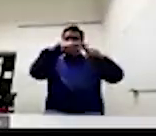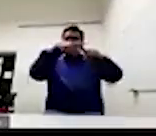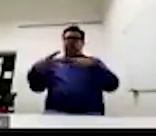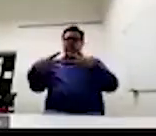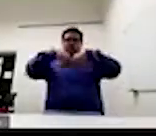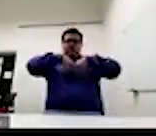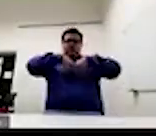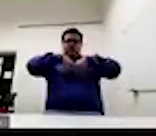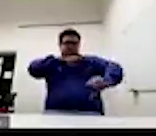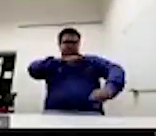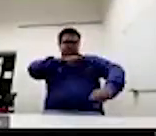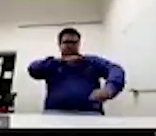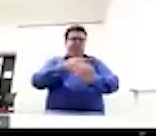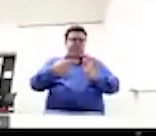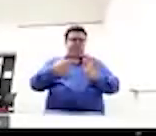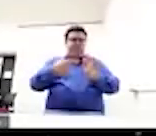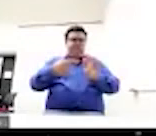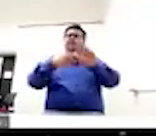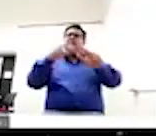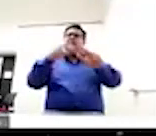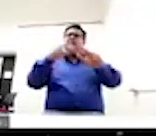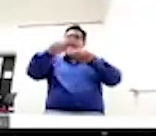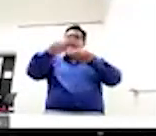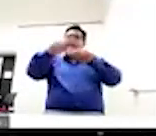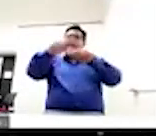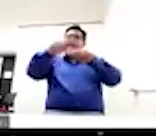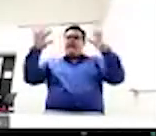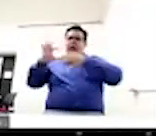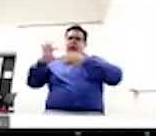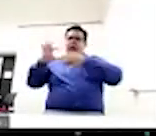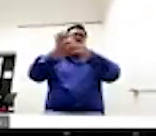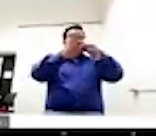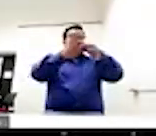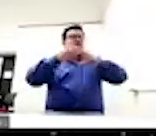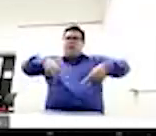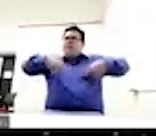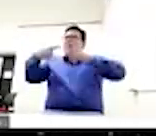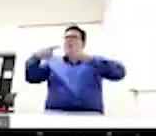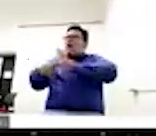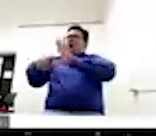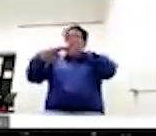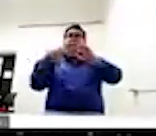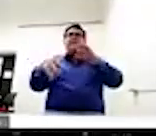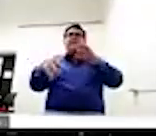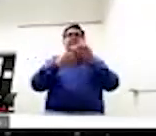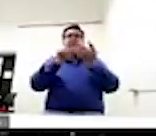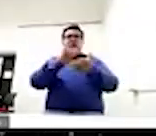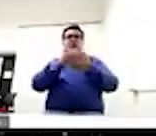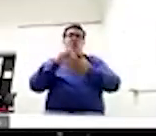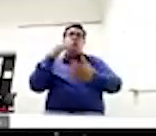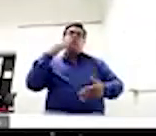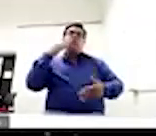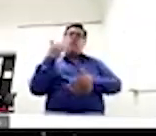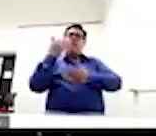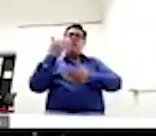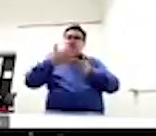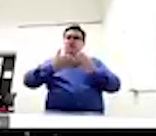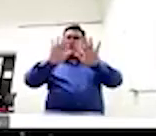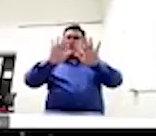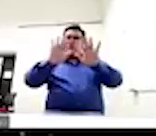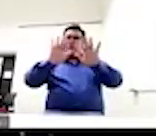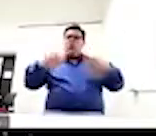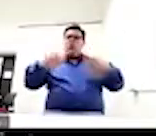a la naturaleza, a la vida y a los procesos de la vida de la mujer como contenedora y